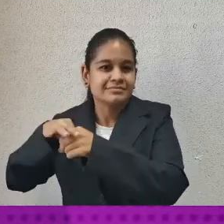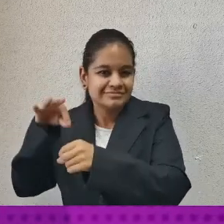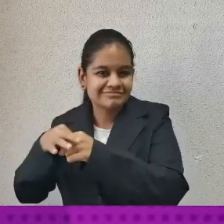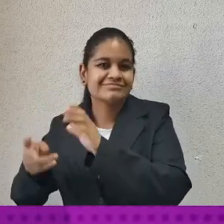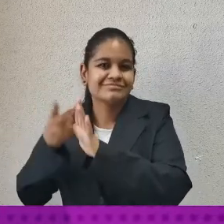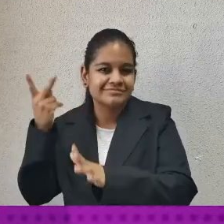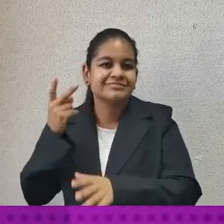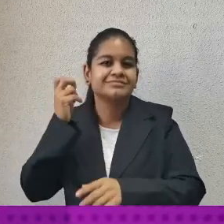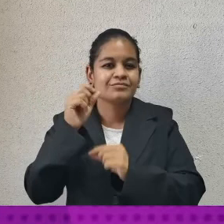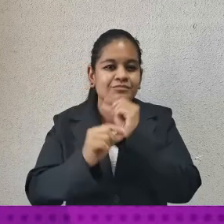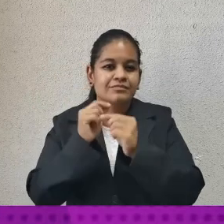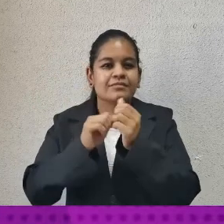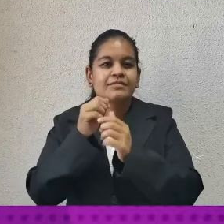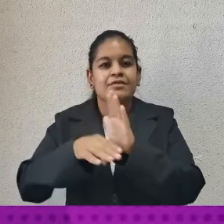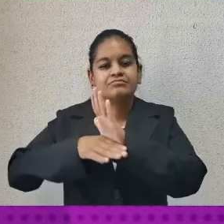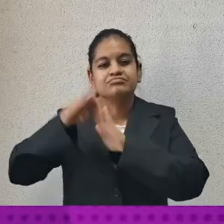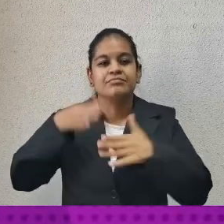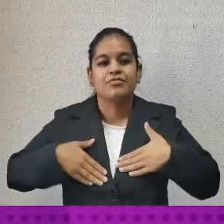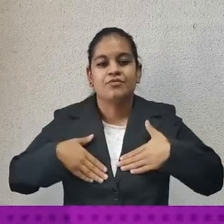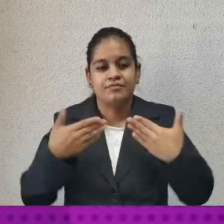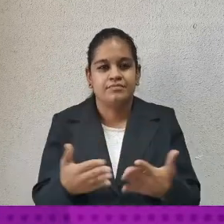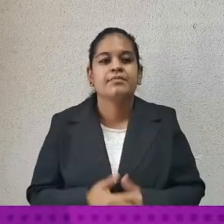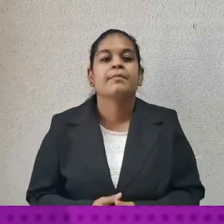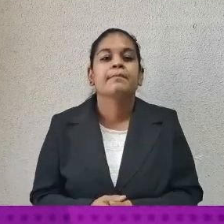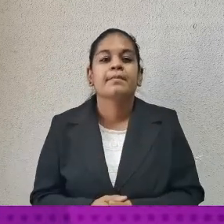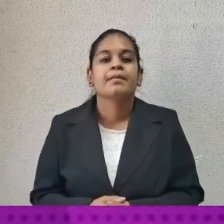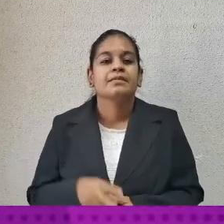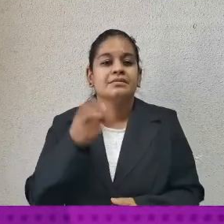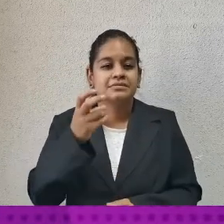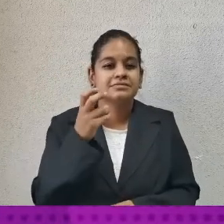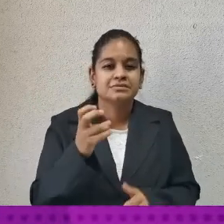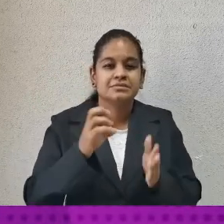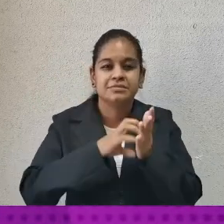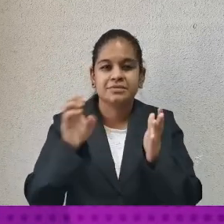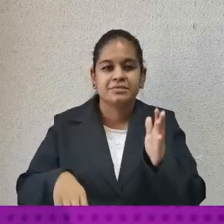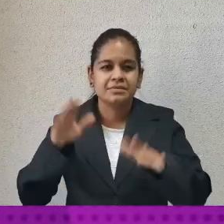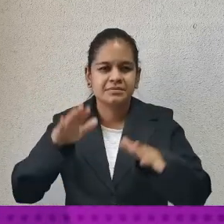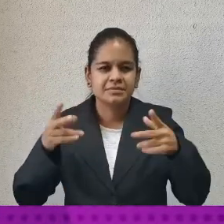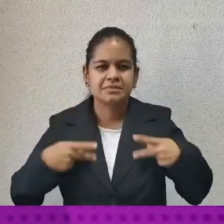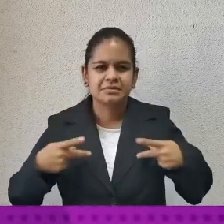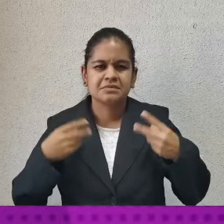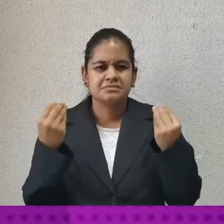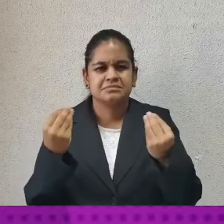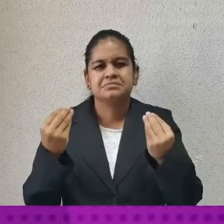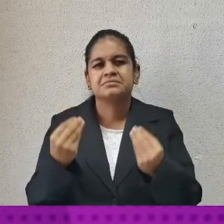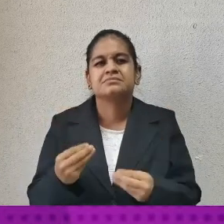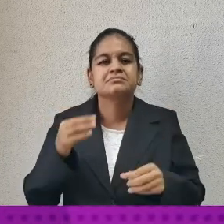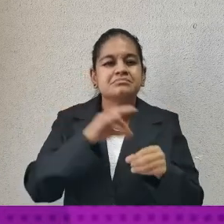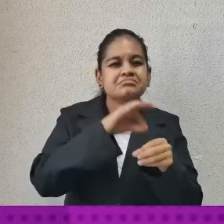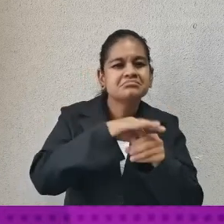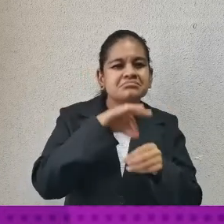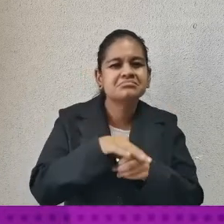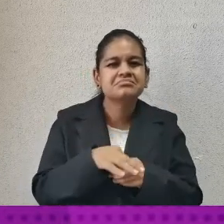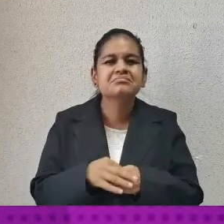Desafortunadamente, para muchos ciudadanos, el tema electoral es ajeno. Es decir, se acuerdan de que hay